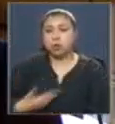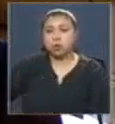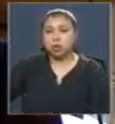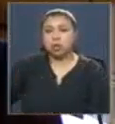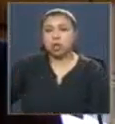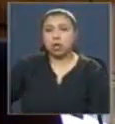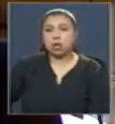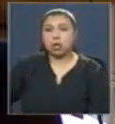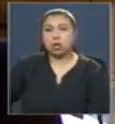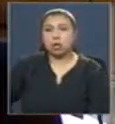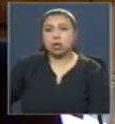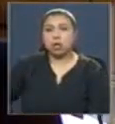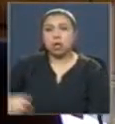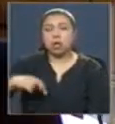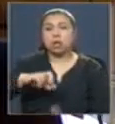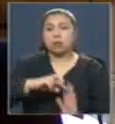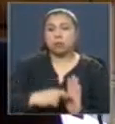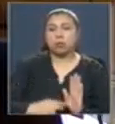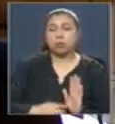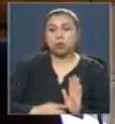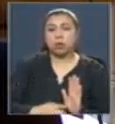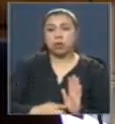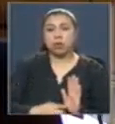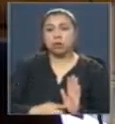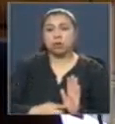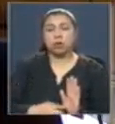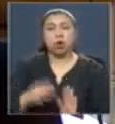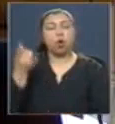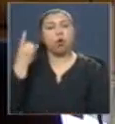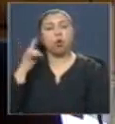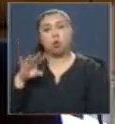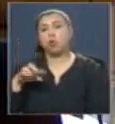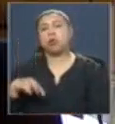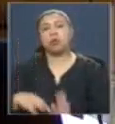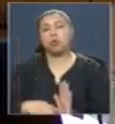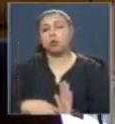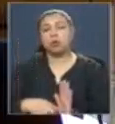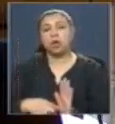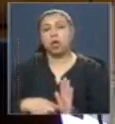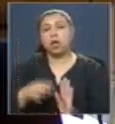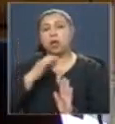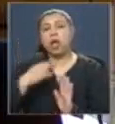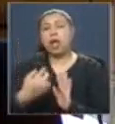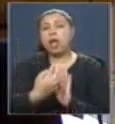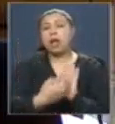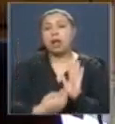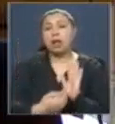gobierno en realidad lo único que hace es exacerbar lo que dice que